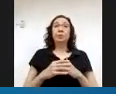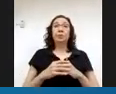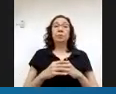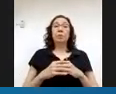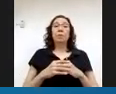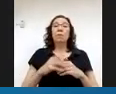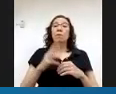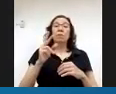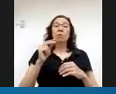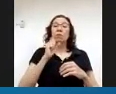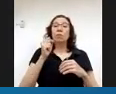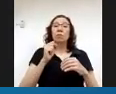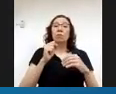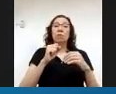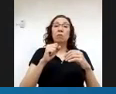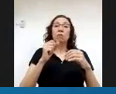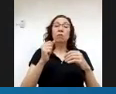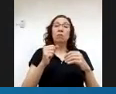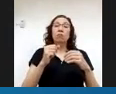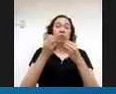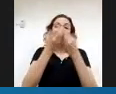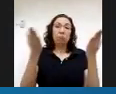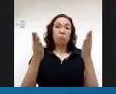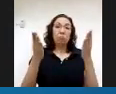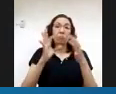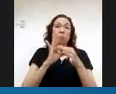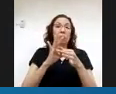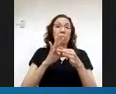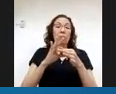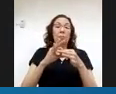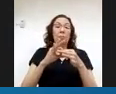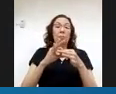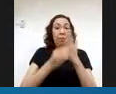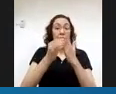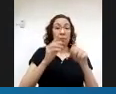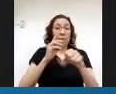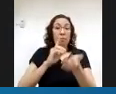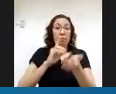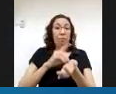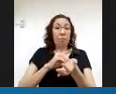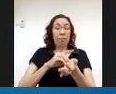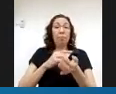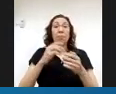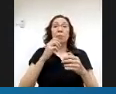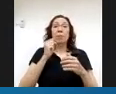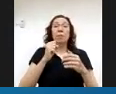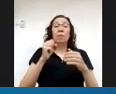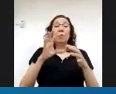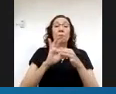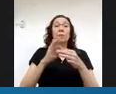No es un artículo de una revista médica, es un artículo de una revista de